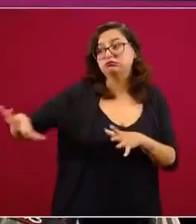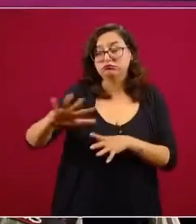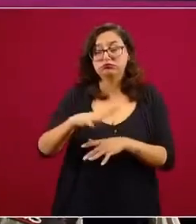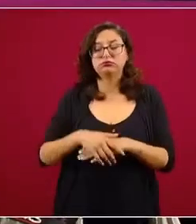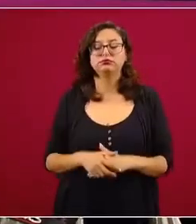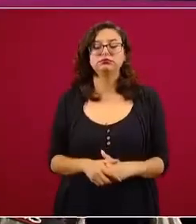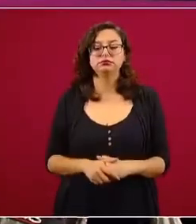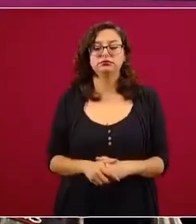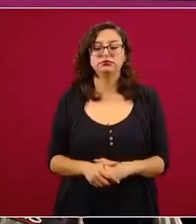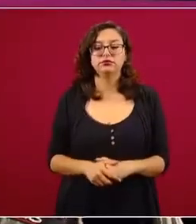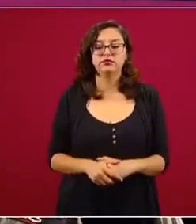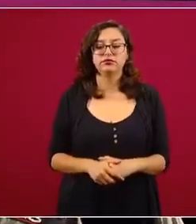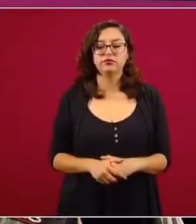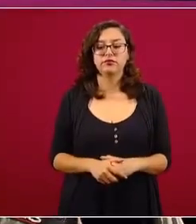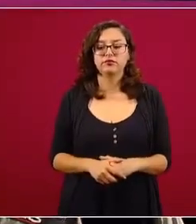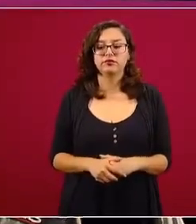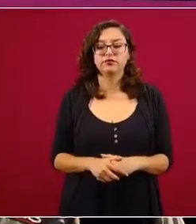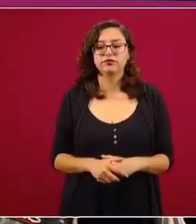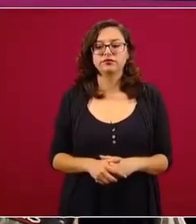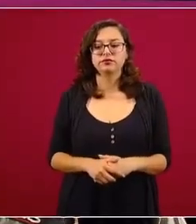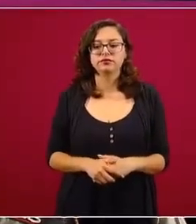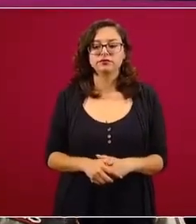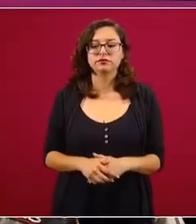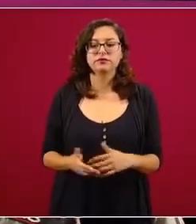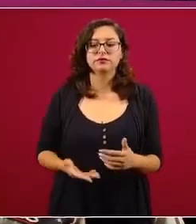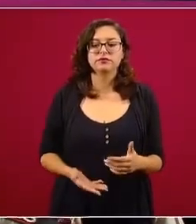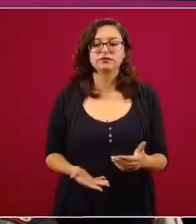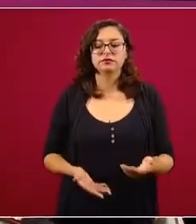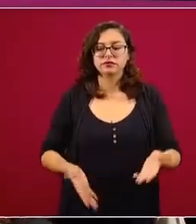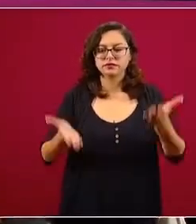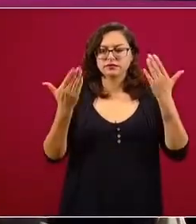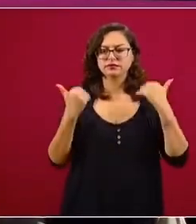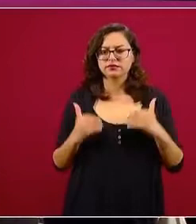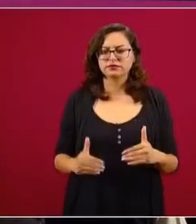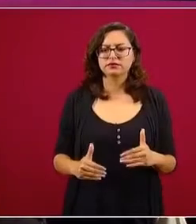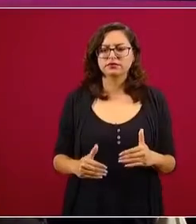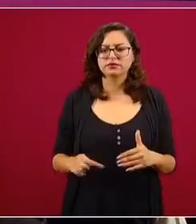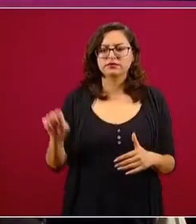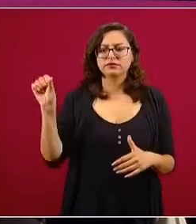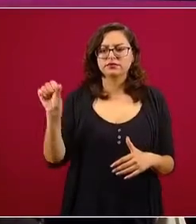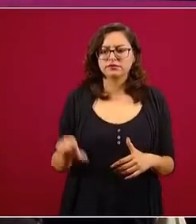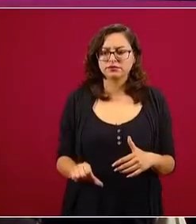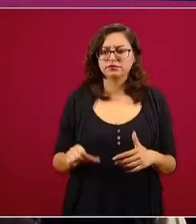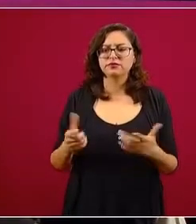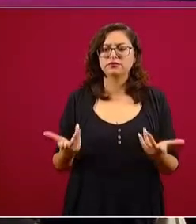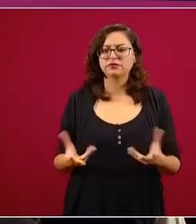a ver la siguiente diapositiva. Actualizamos los números para esta noche.